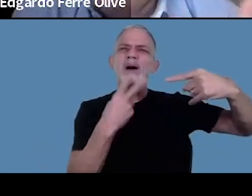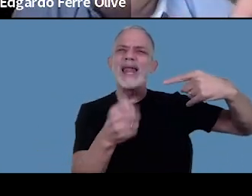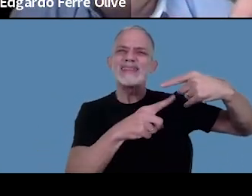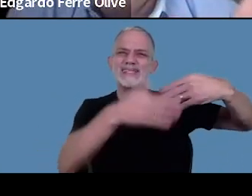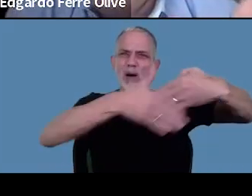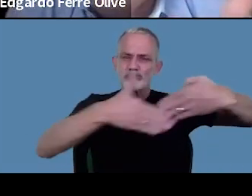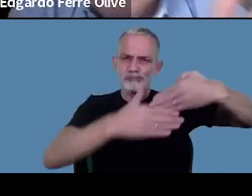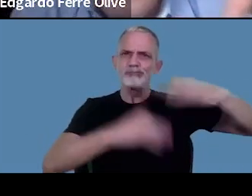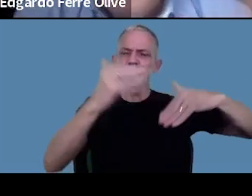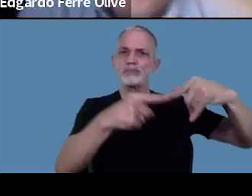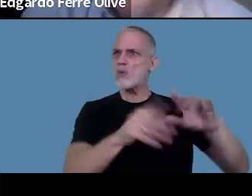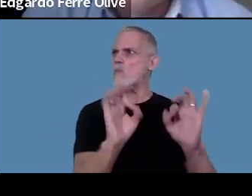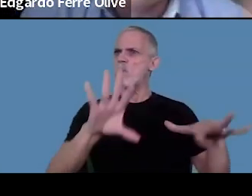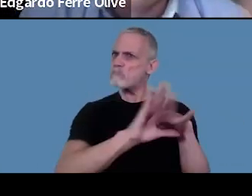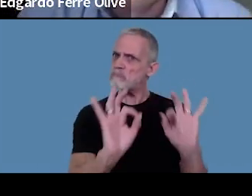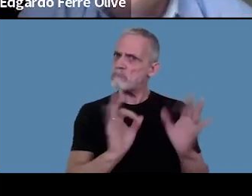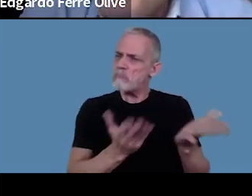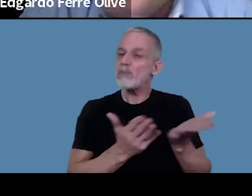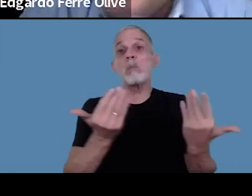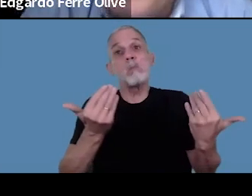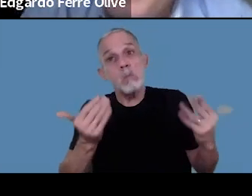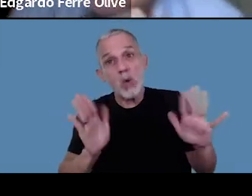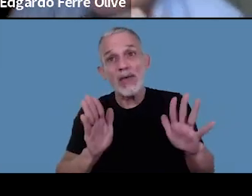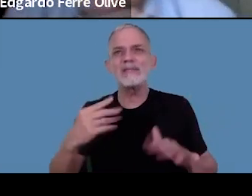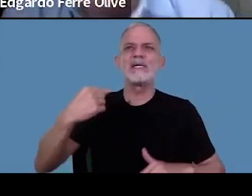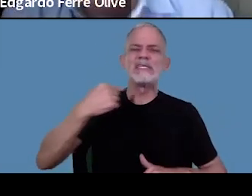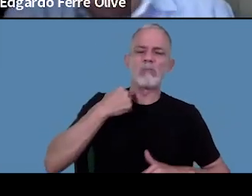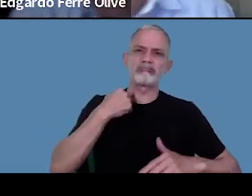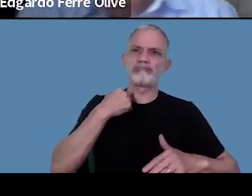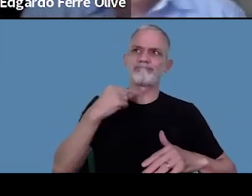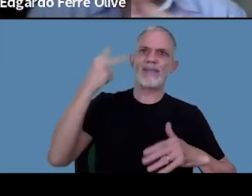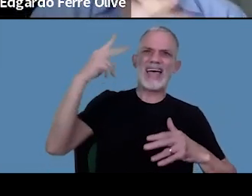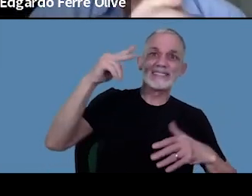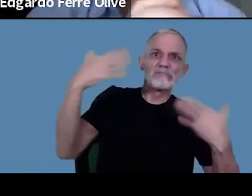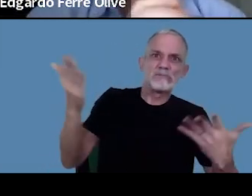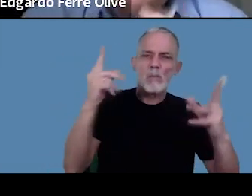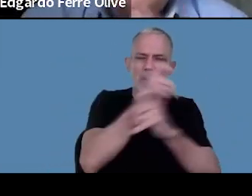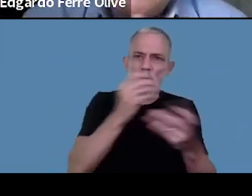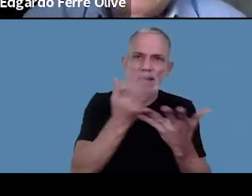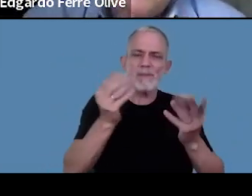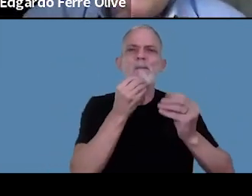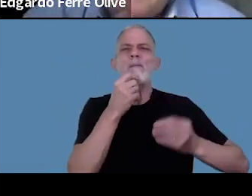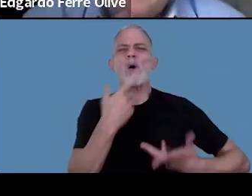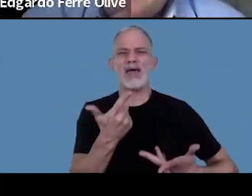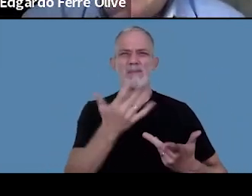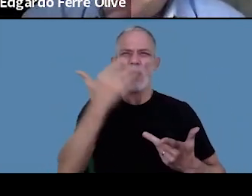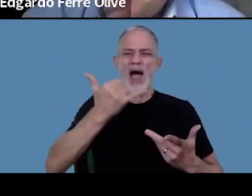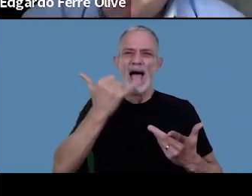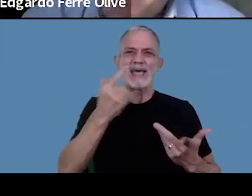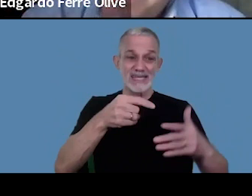que no haya ningún problema, ¿no? Pero puede pasar que se produzcan externalidades. ¿Cuál puede ser? Y una puede ser que por la existencia de esa